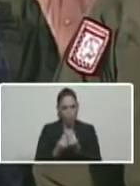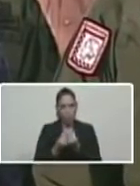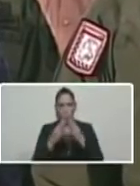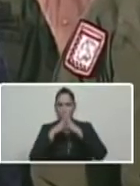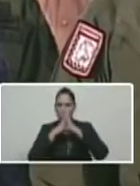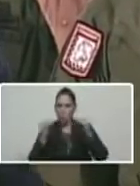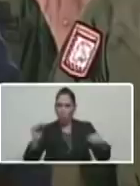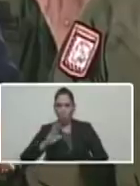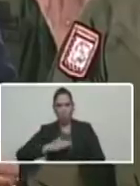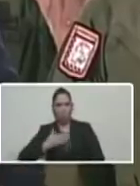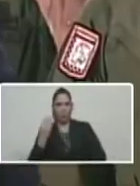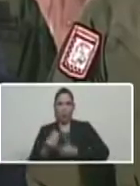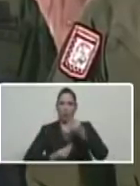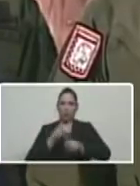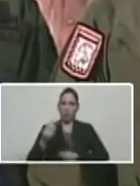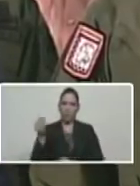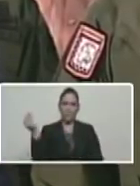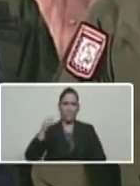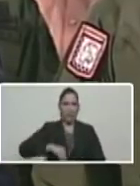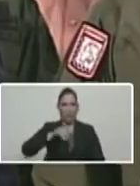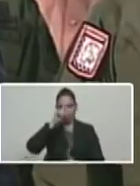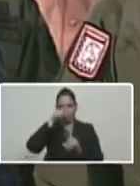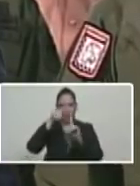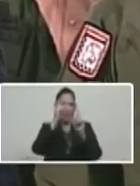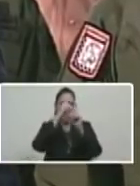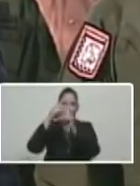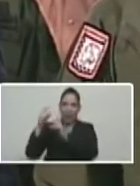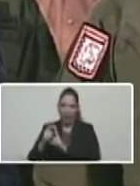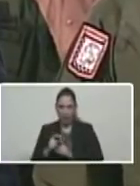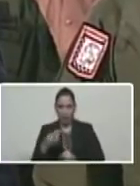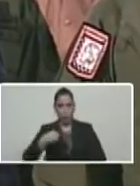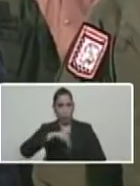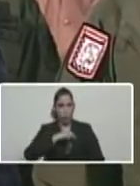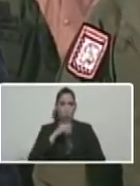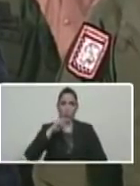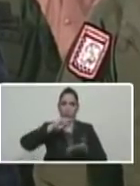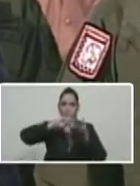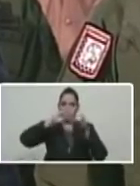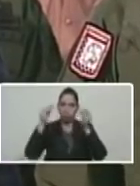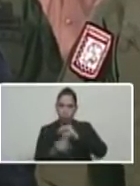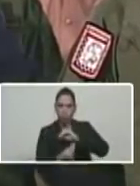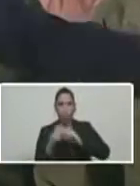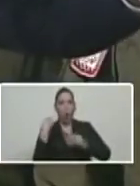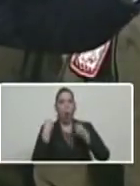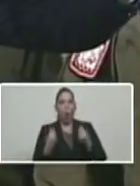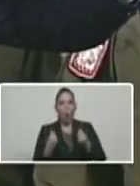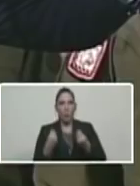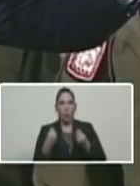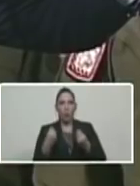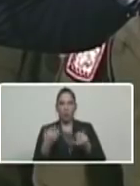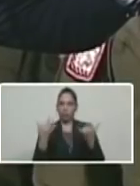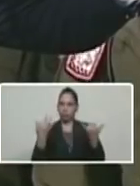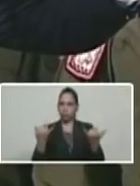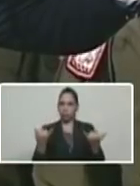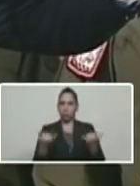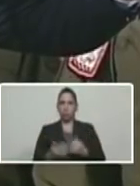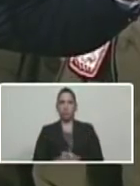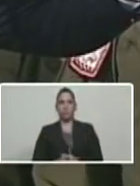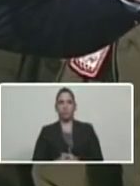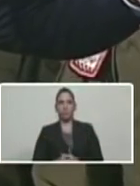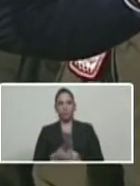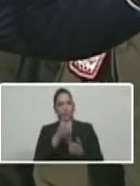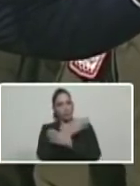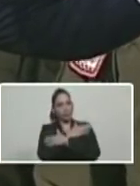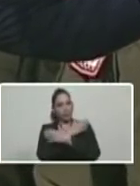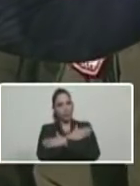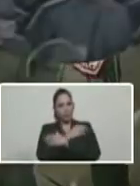posible, más allá de una consigna, convertirla en una realidad. Así que extiendo mis felicidades, mis